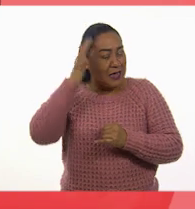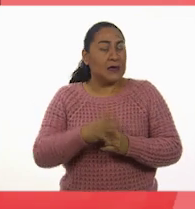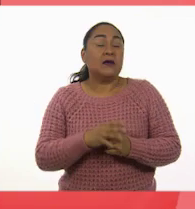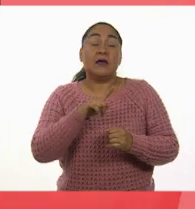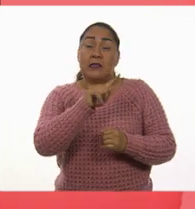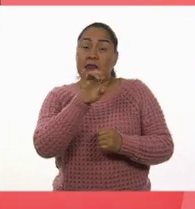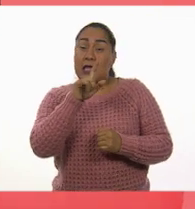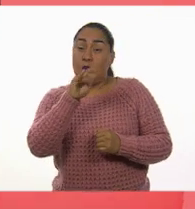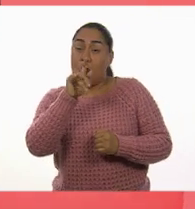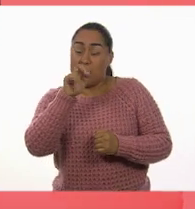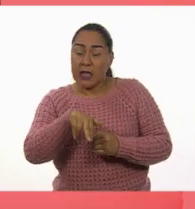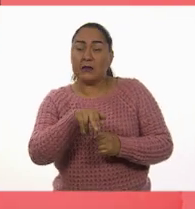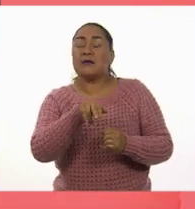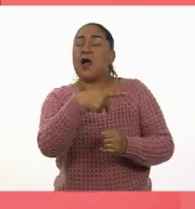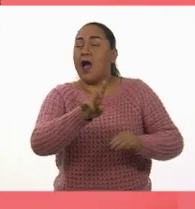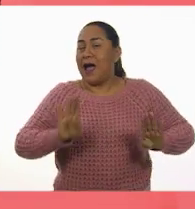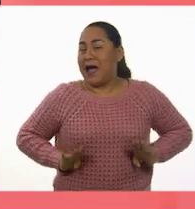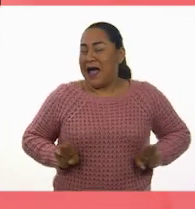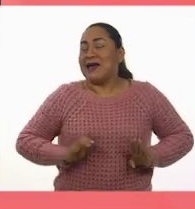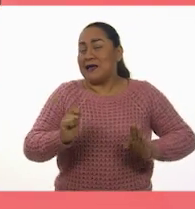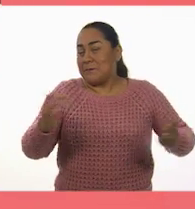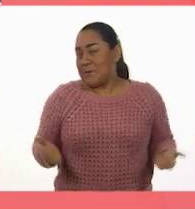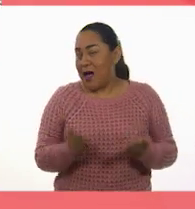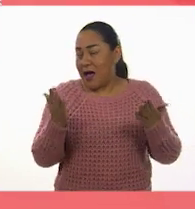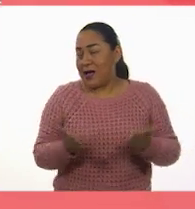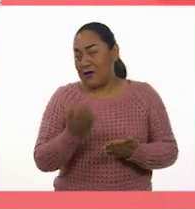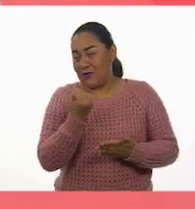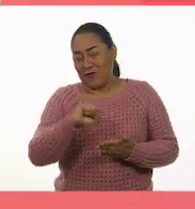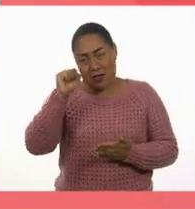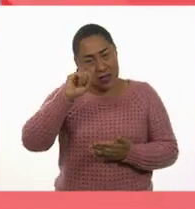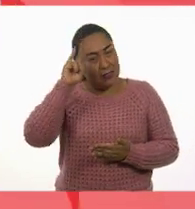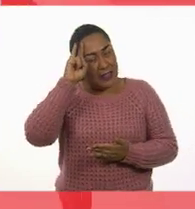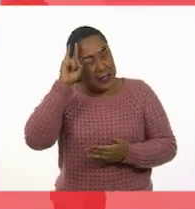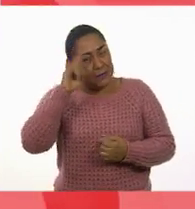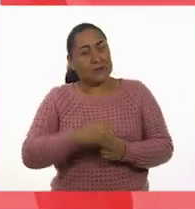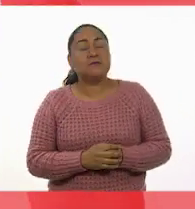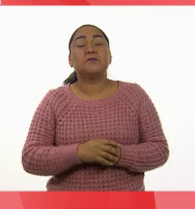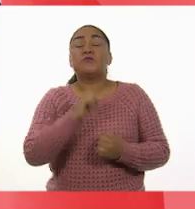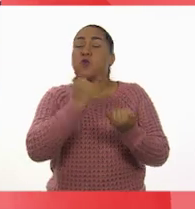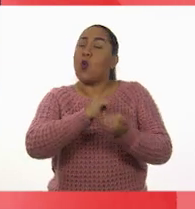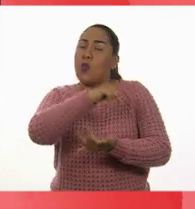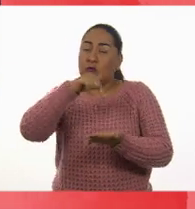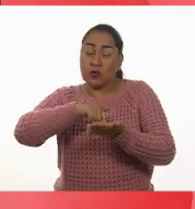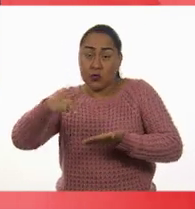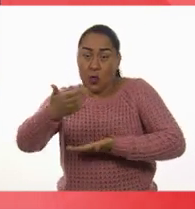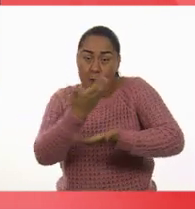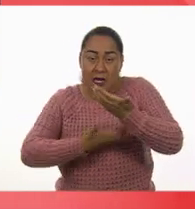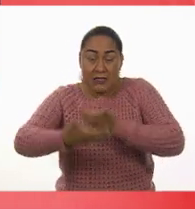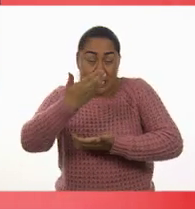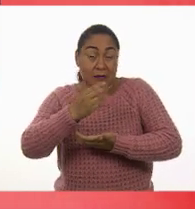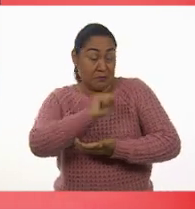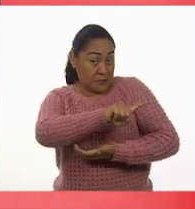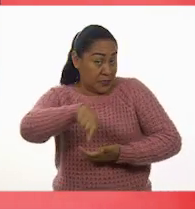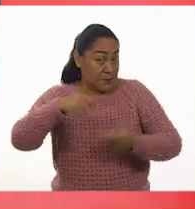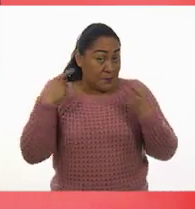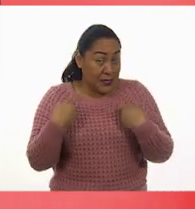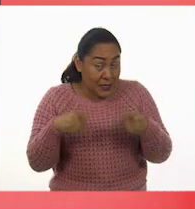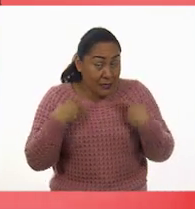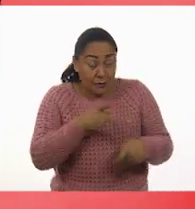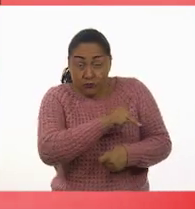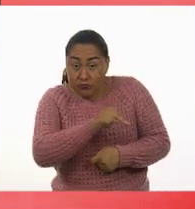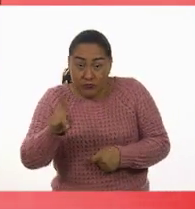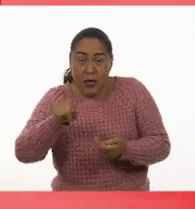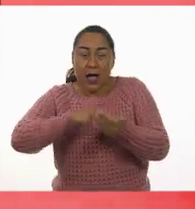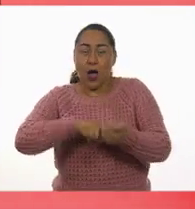Telolapan es famoso por la danza de los diablos. Tlapa de Comonfort es el centro comercial donde los habitantes de la mayoría de